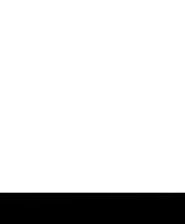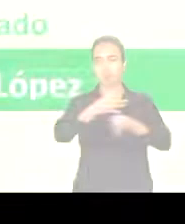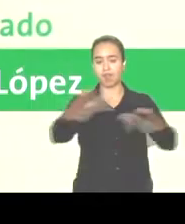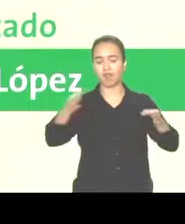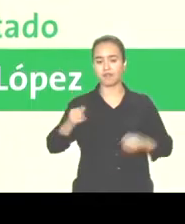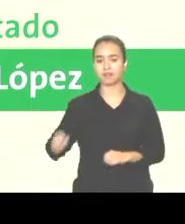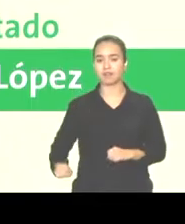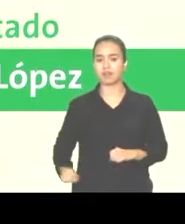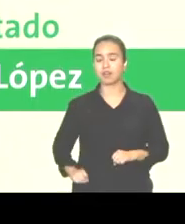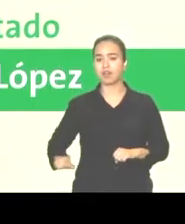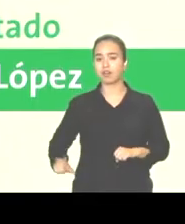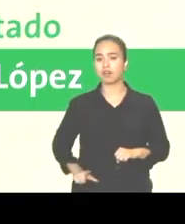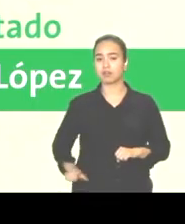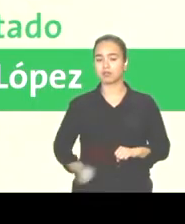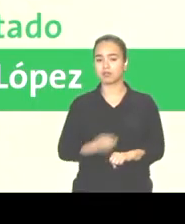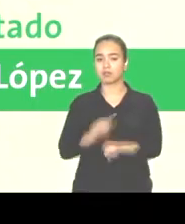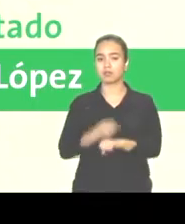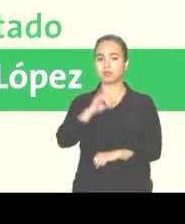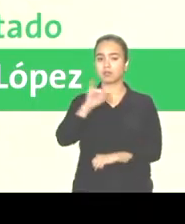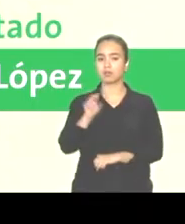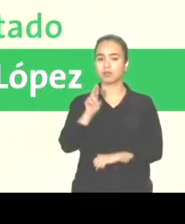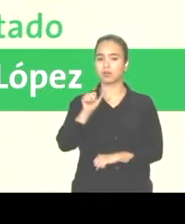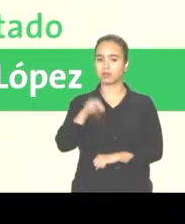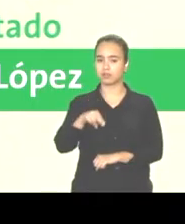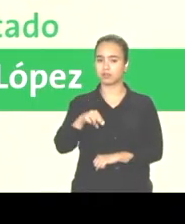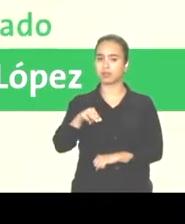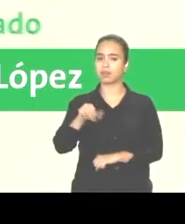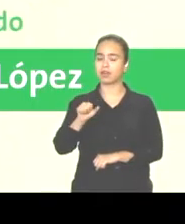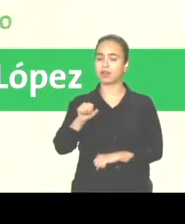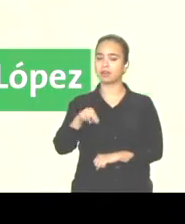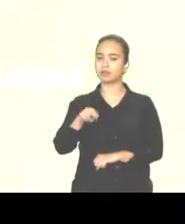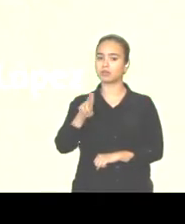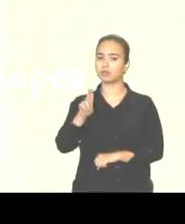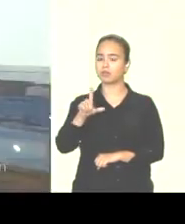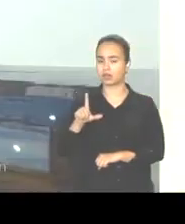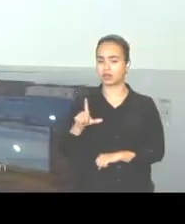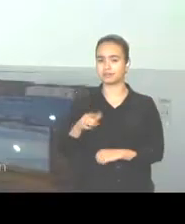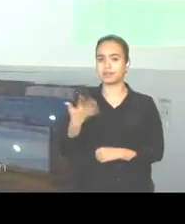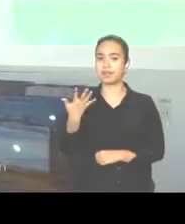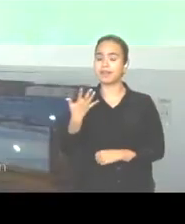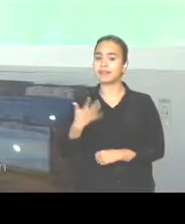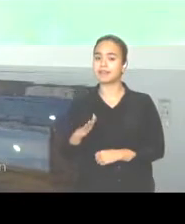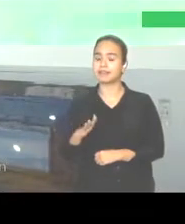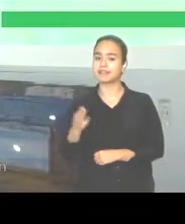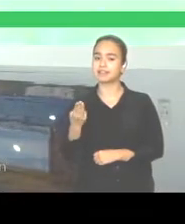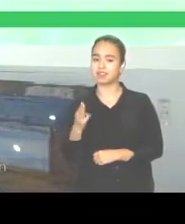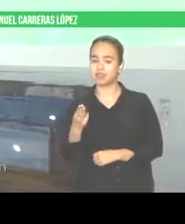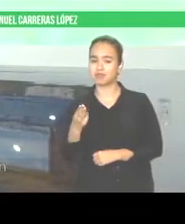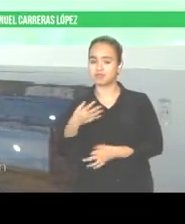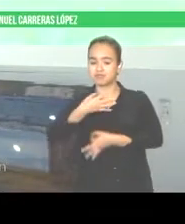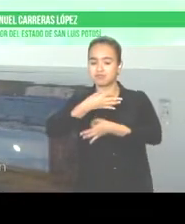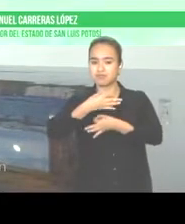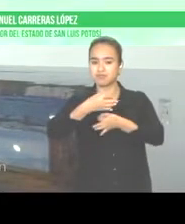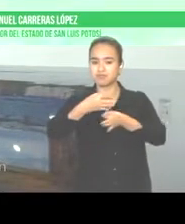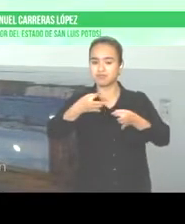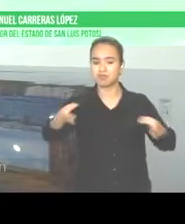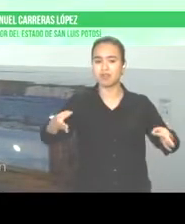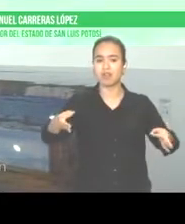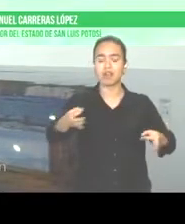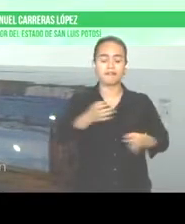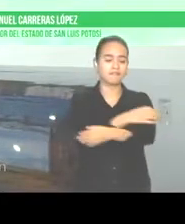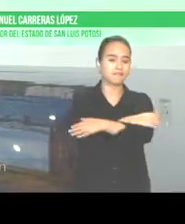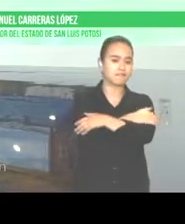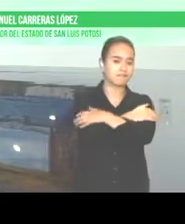juntos. Mensaje del gobernador Juan Manuel Carreras López. Este 10 de mayo les enviamos una